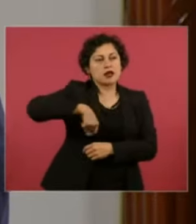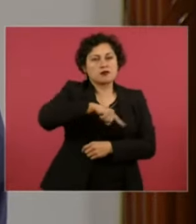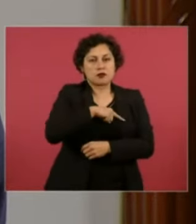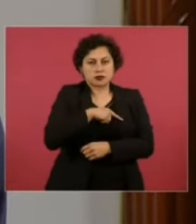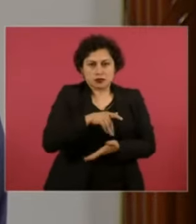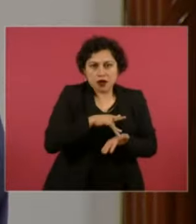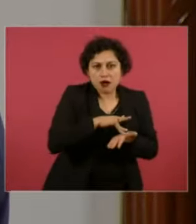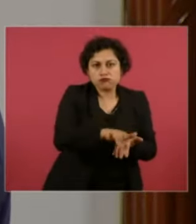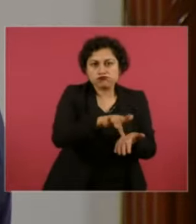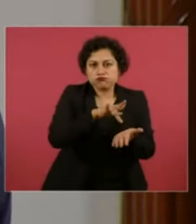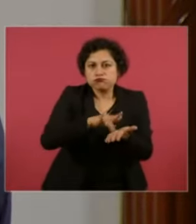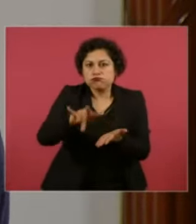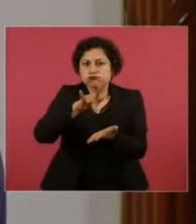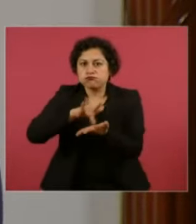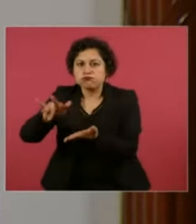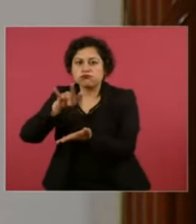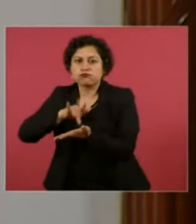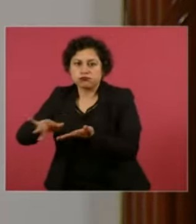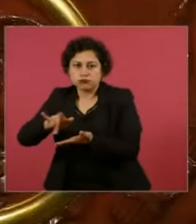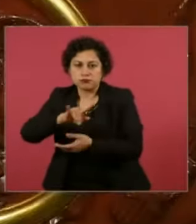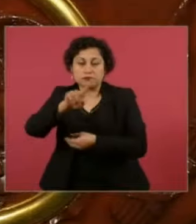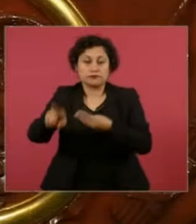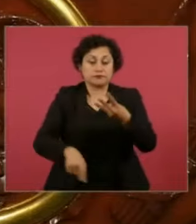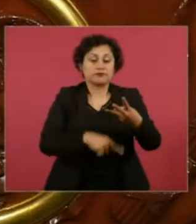vuelta a, digamos,